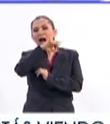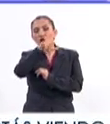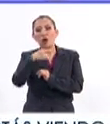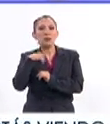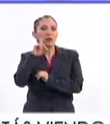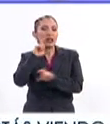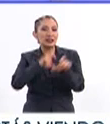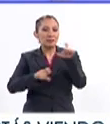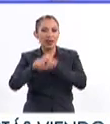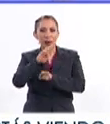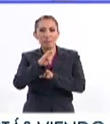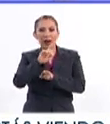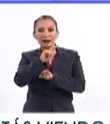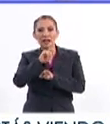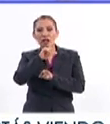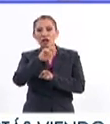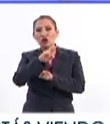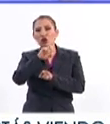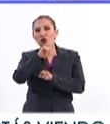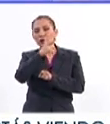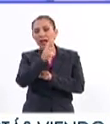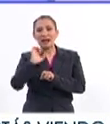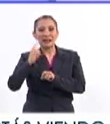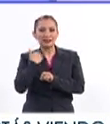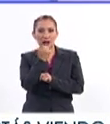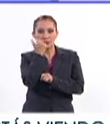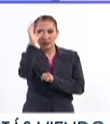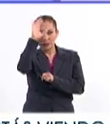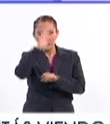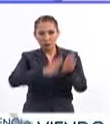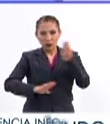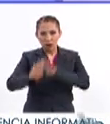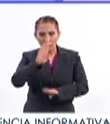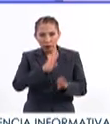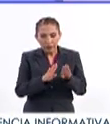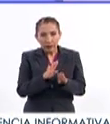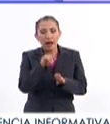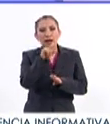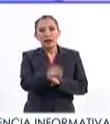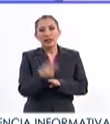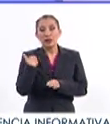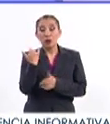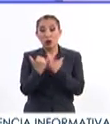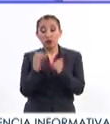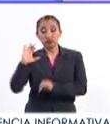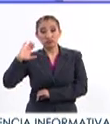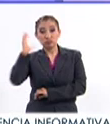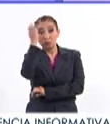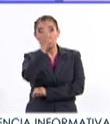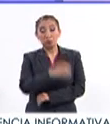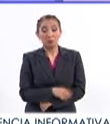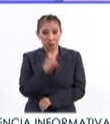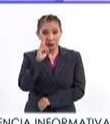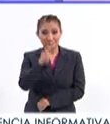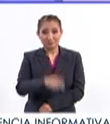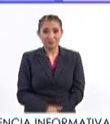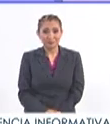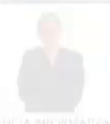química bacteriológica, egresada de la Escuela Nacional de Ciencias Biológicas y jugadora de fútbol americano. Ve